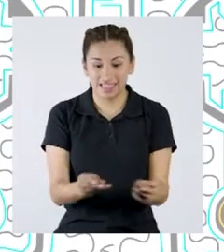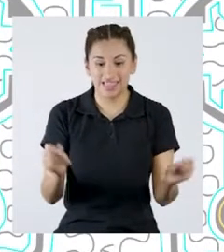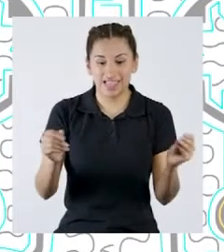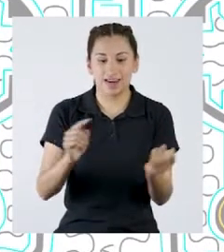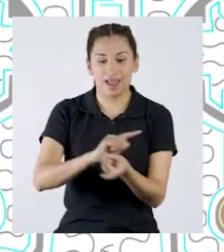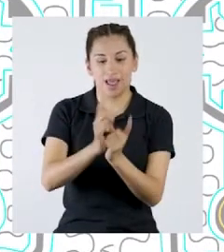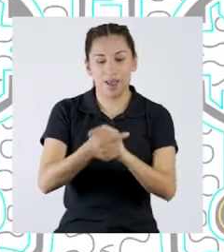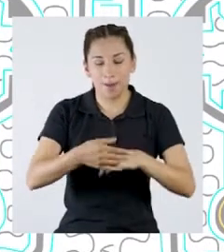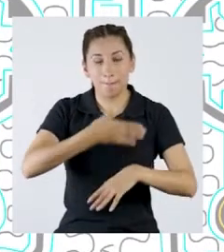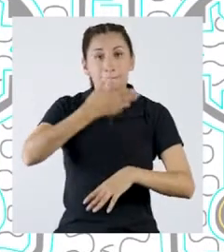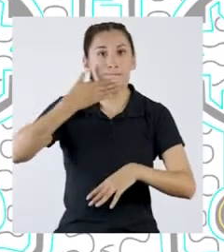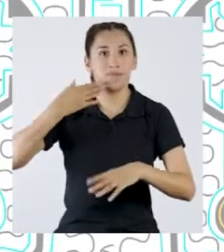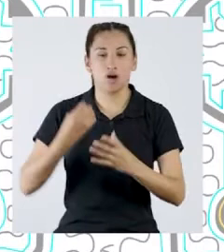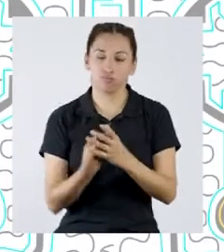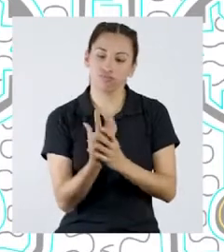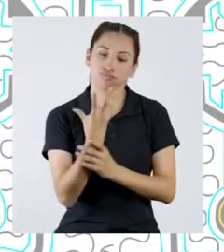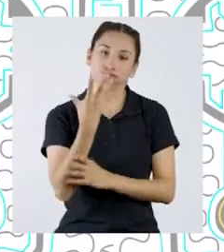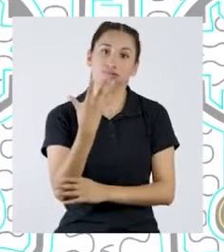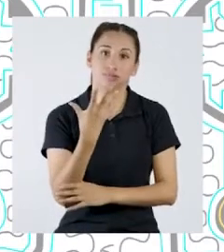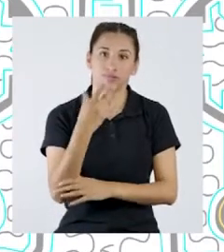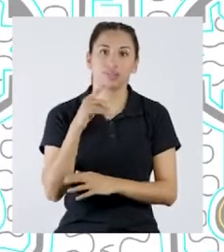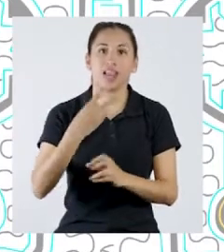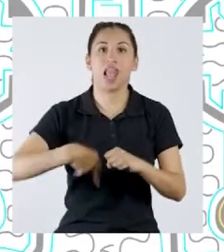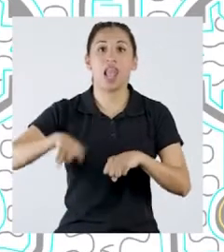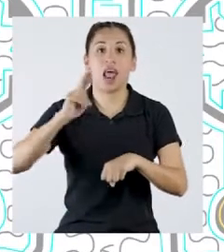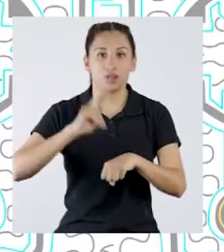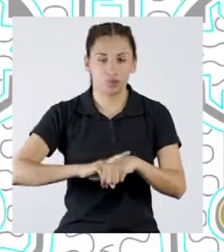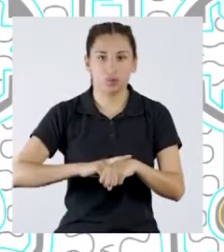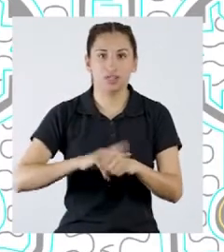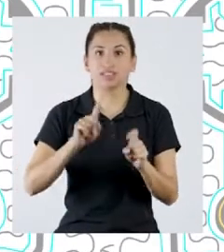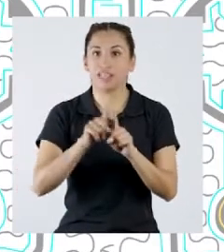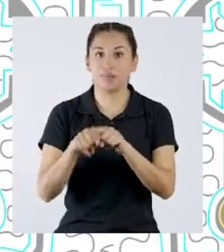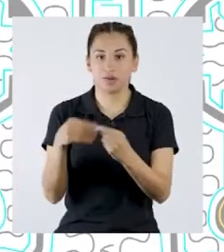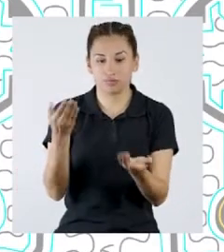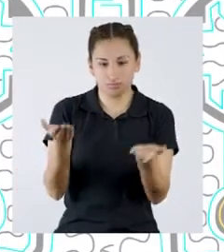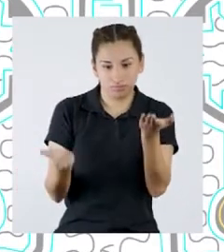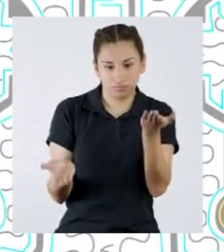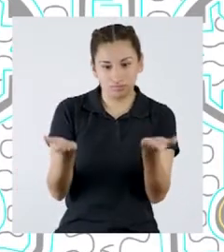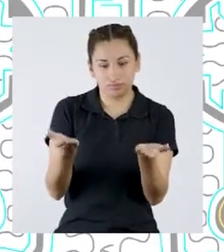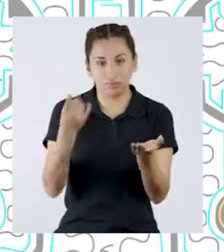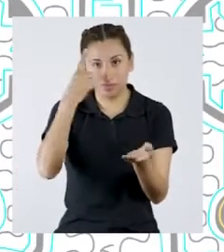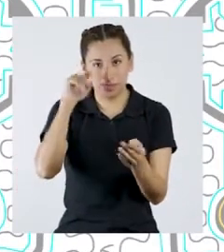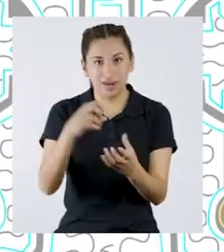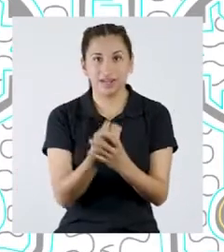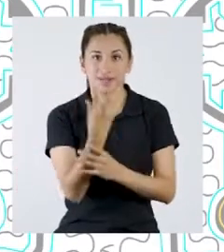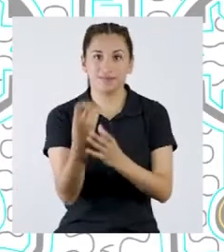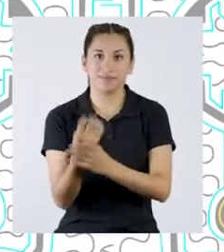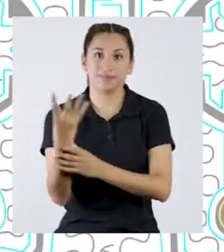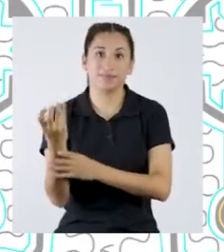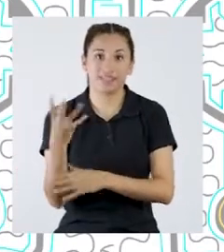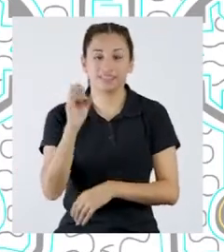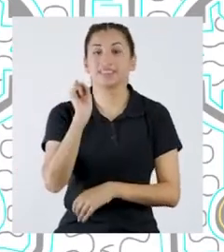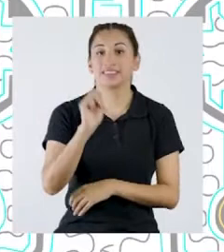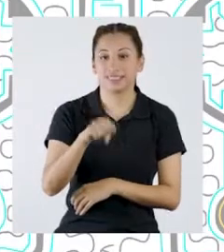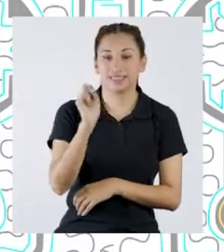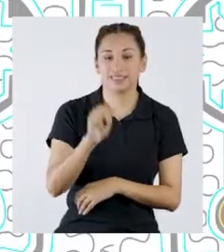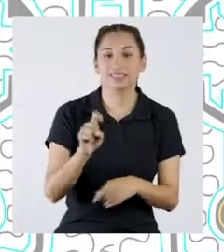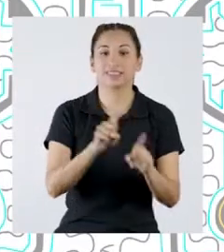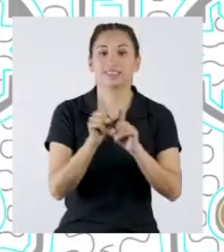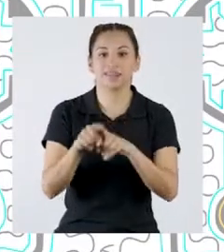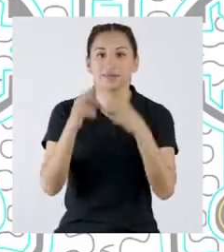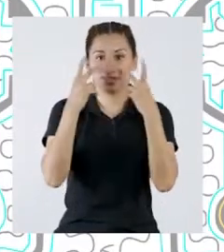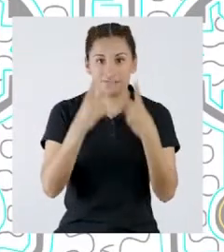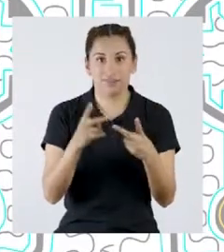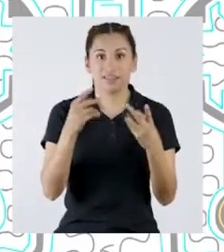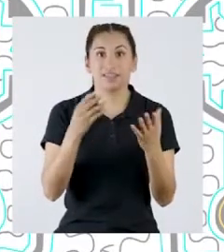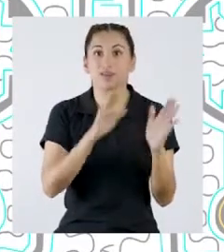enriquece y mejora la tierra de cultivo de manera natural y equilibrada para las plantas. Sí, y vimos